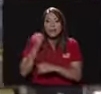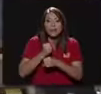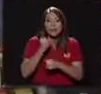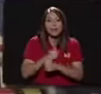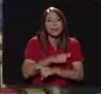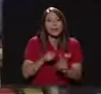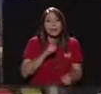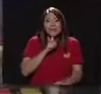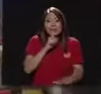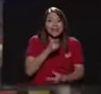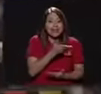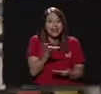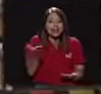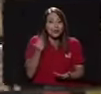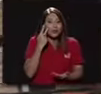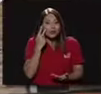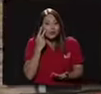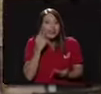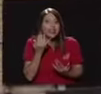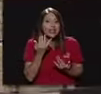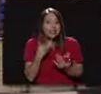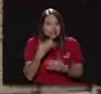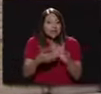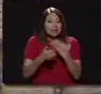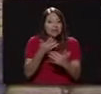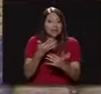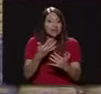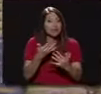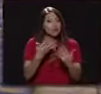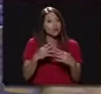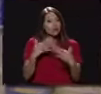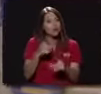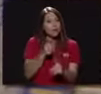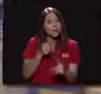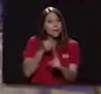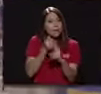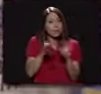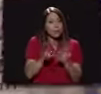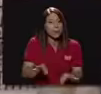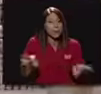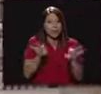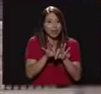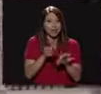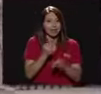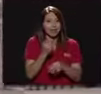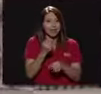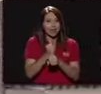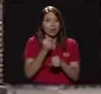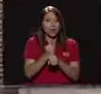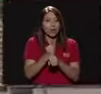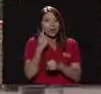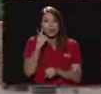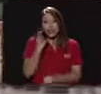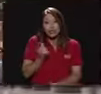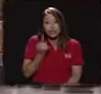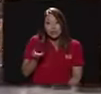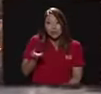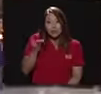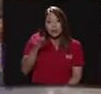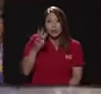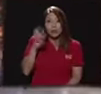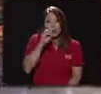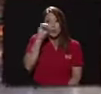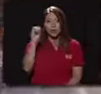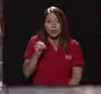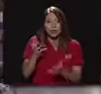pero esa es la realidad. No se visualiza que vaya a haber un impacto importante en el tema de desempleo cuando vemos que solo se está incrementando